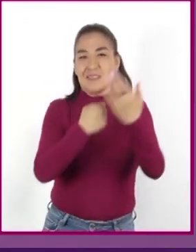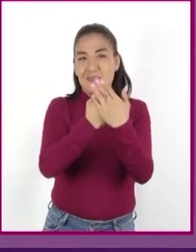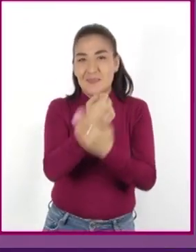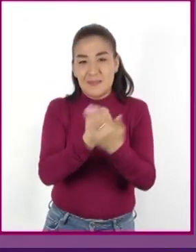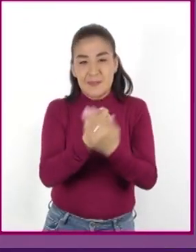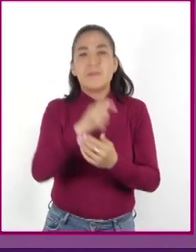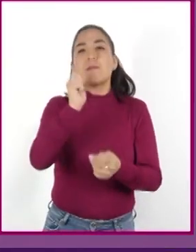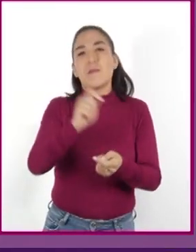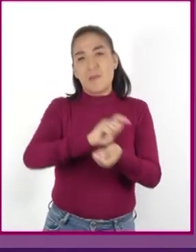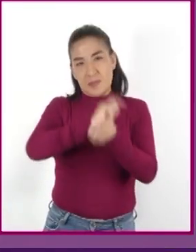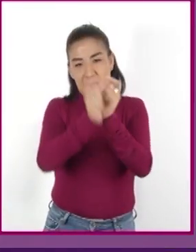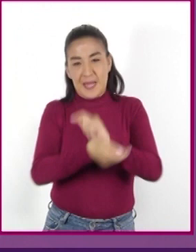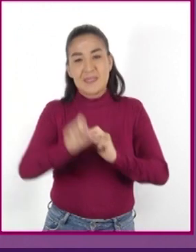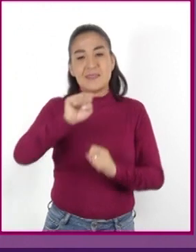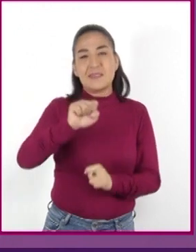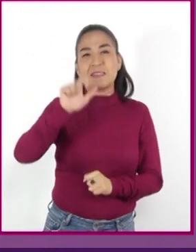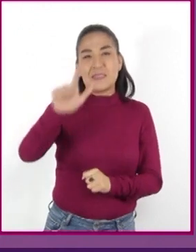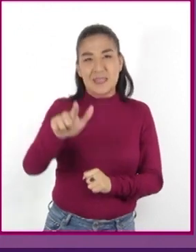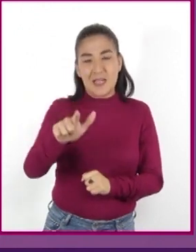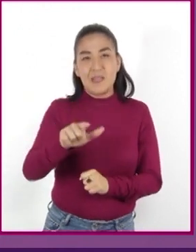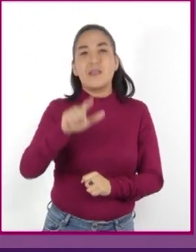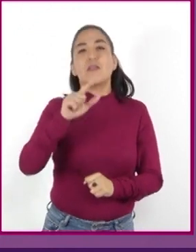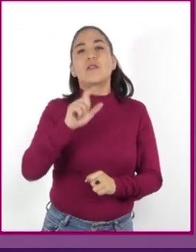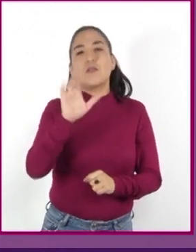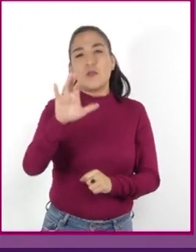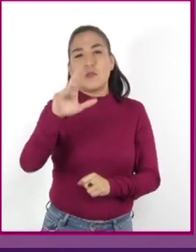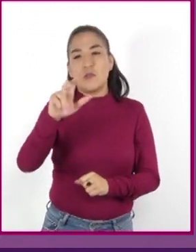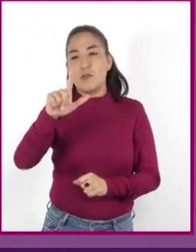sal común, cloruro de sodio y agua.